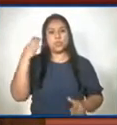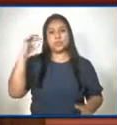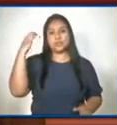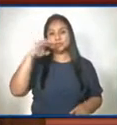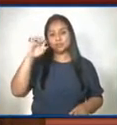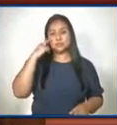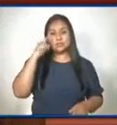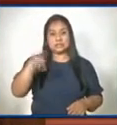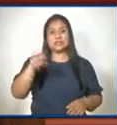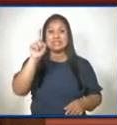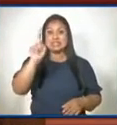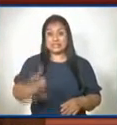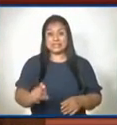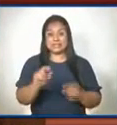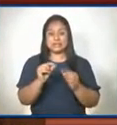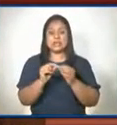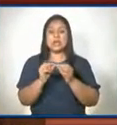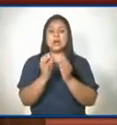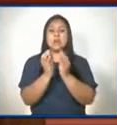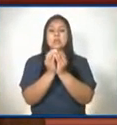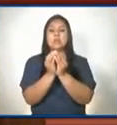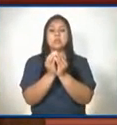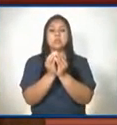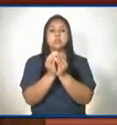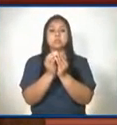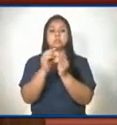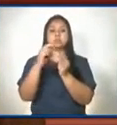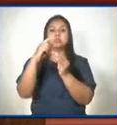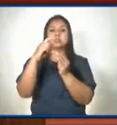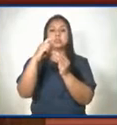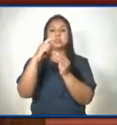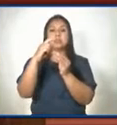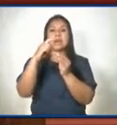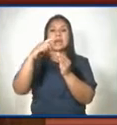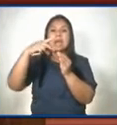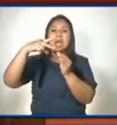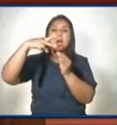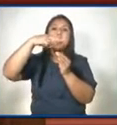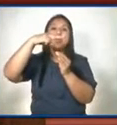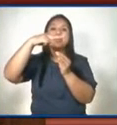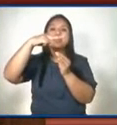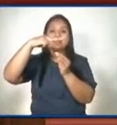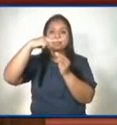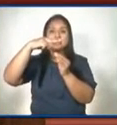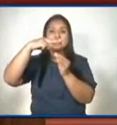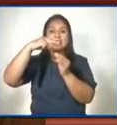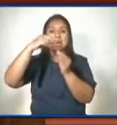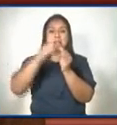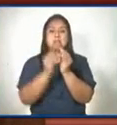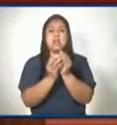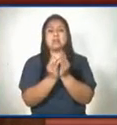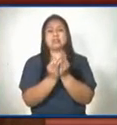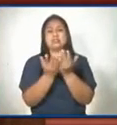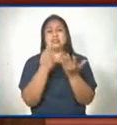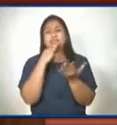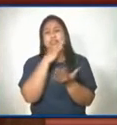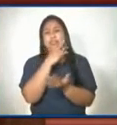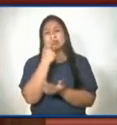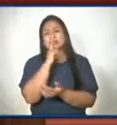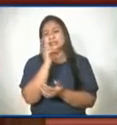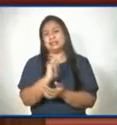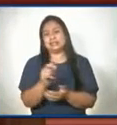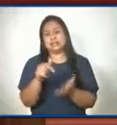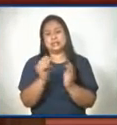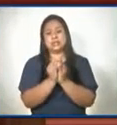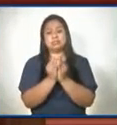que cortarlo dejando un pedacito del tallo para que no se arruine la fruta. Los que van